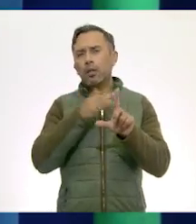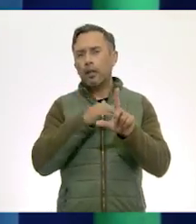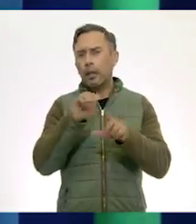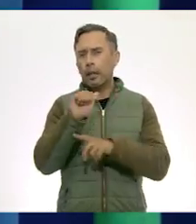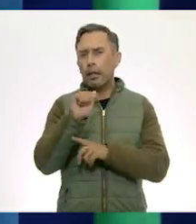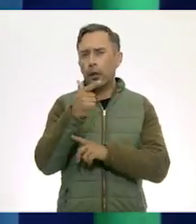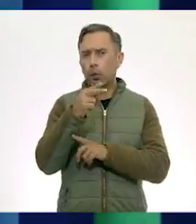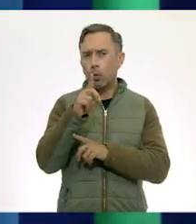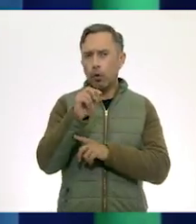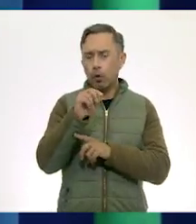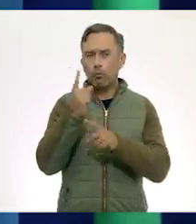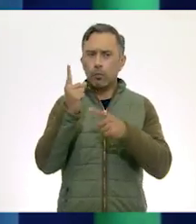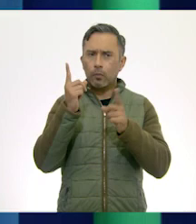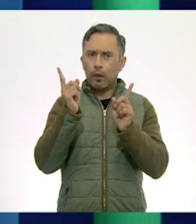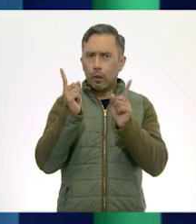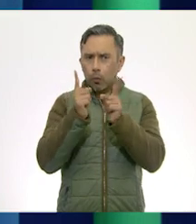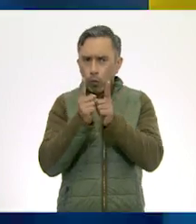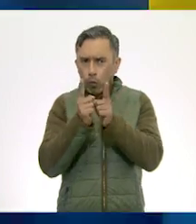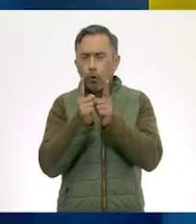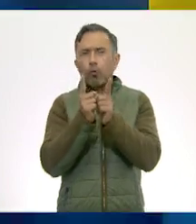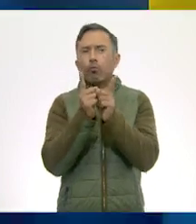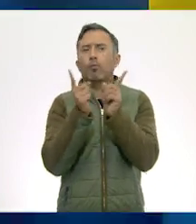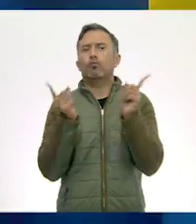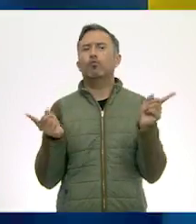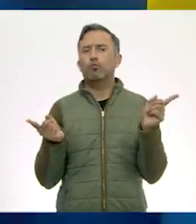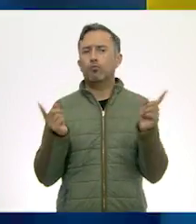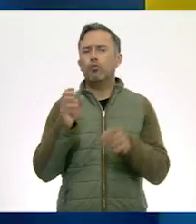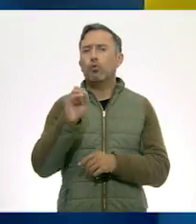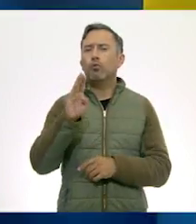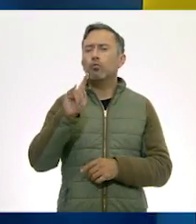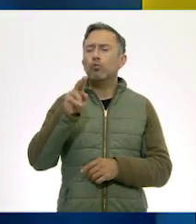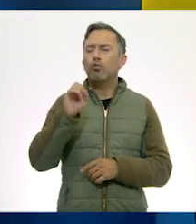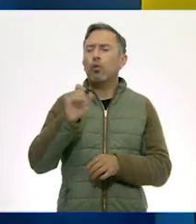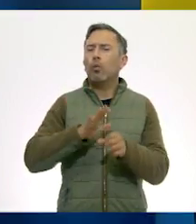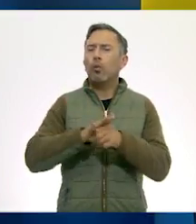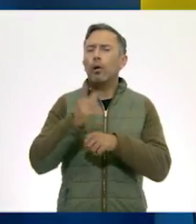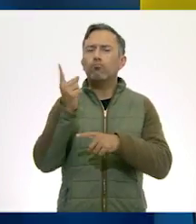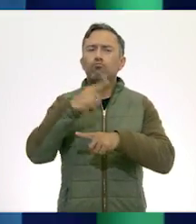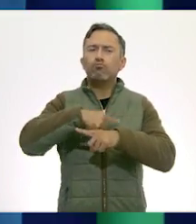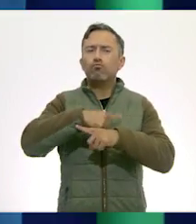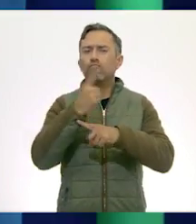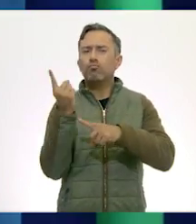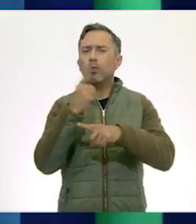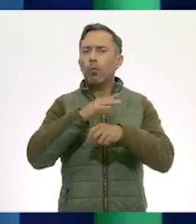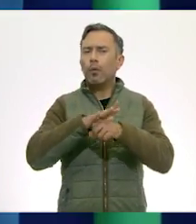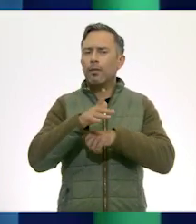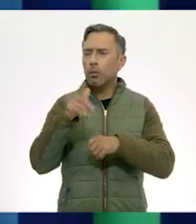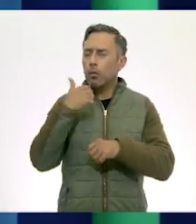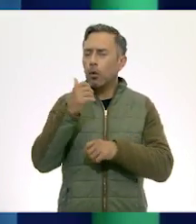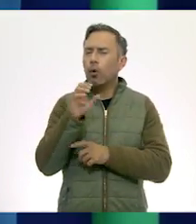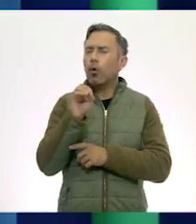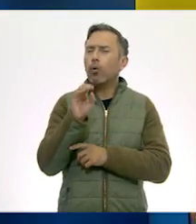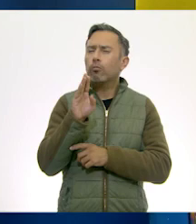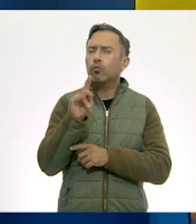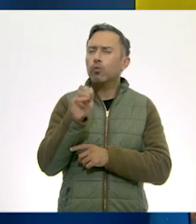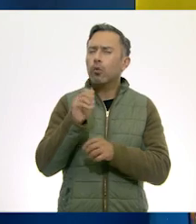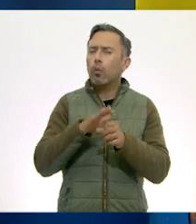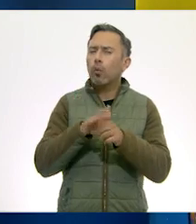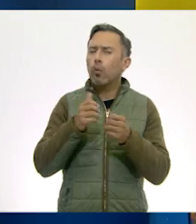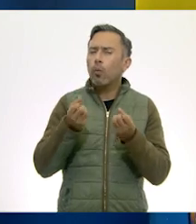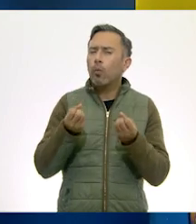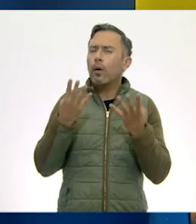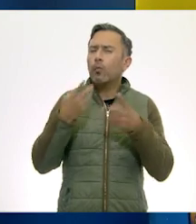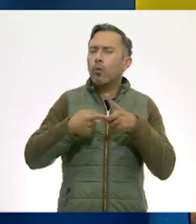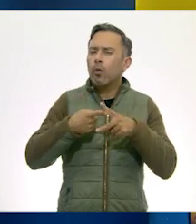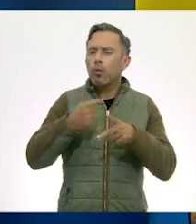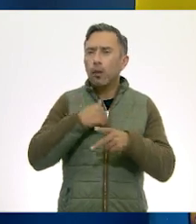lo quieres obtuso, Juan Carlos? No, obtuso. Obtuso. ¿Obtuso cuánto debe de medir? Más de 90.